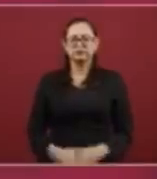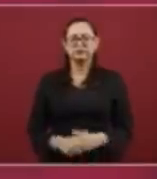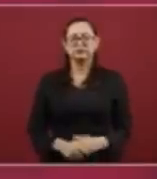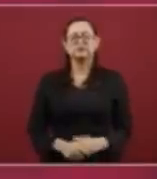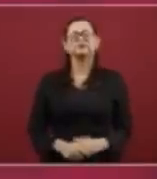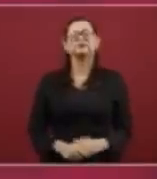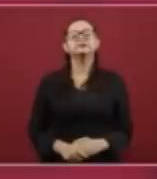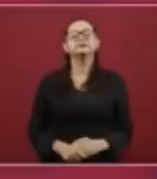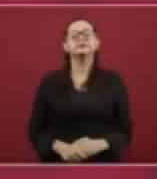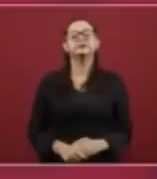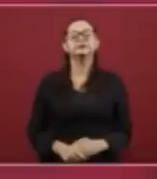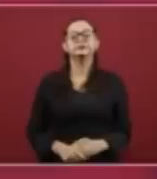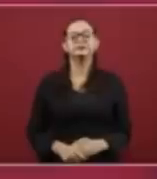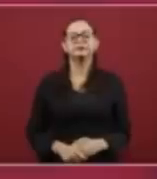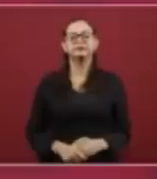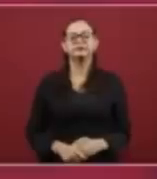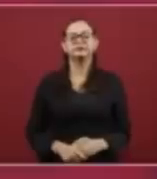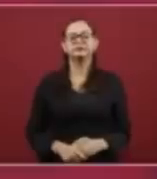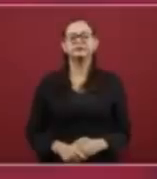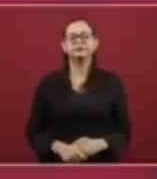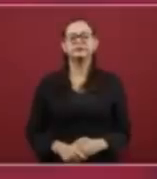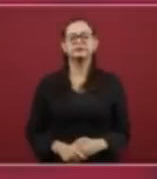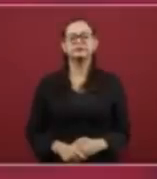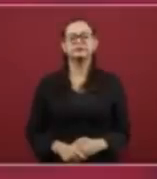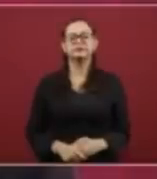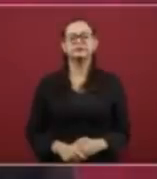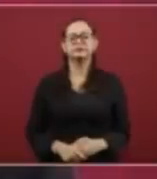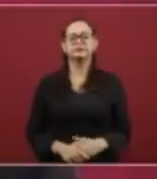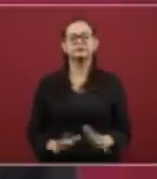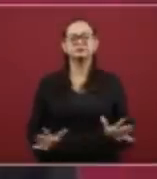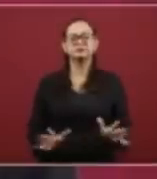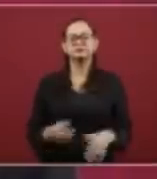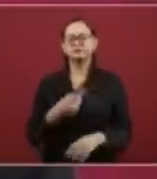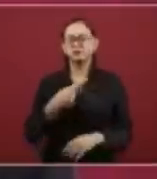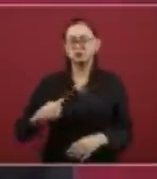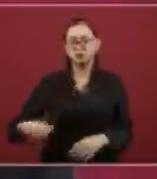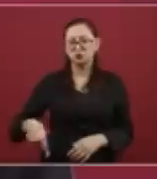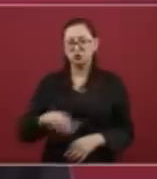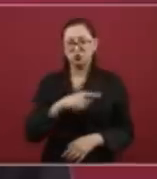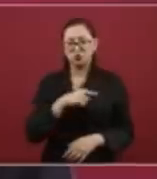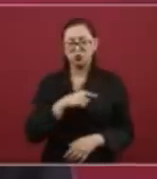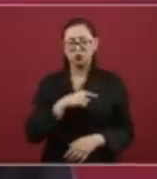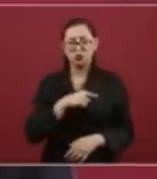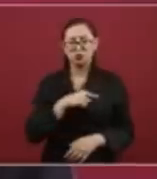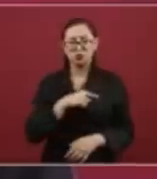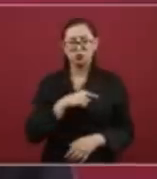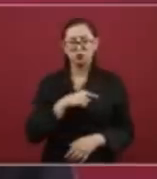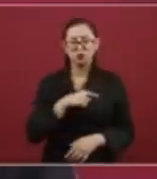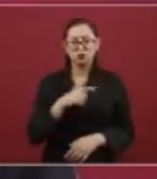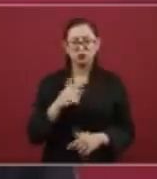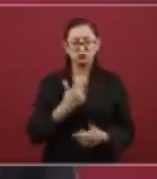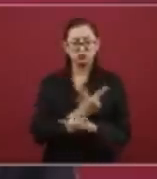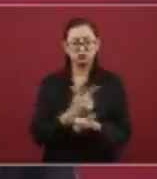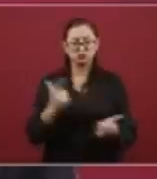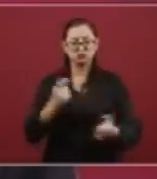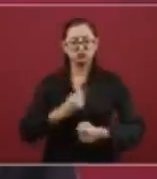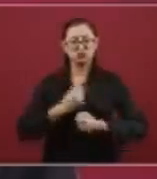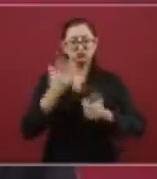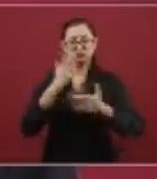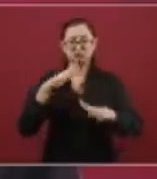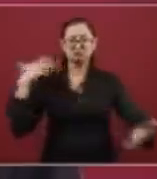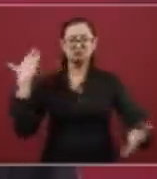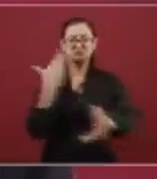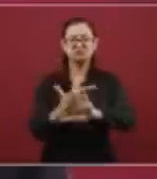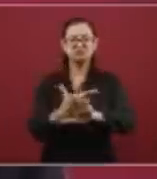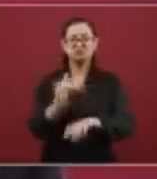presente que jamás vamos nosotros a atentar contra la libertad de expresión.